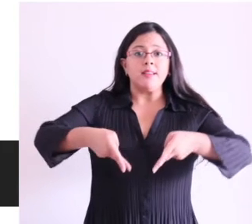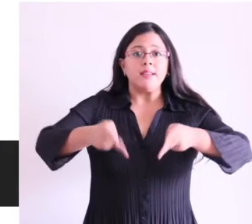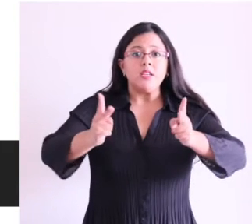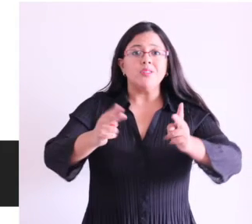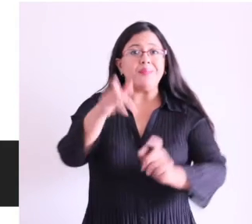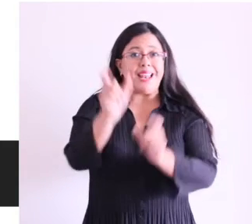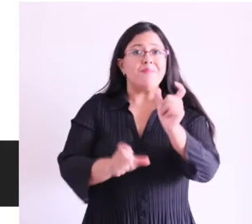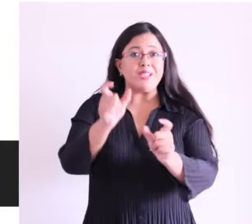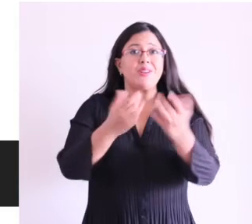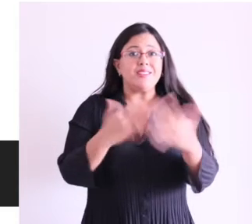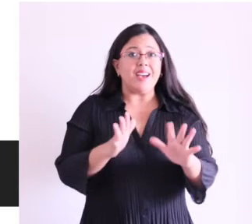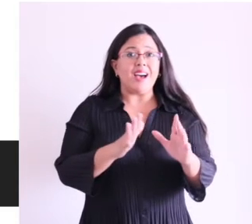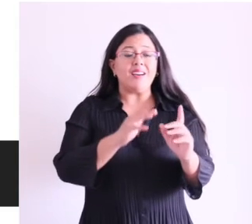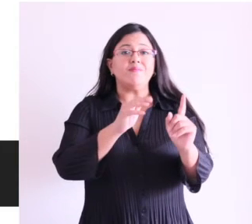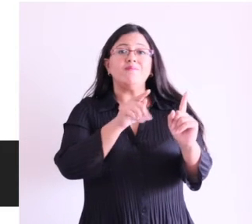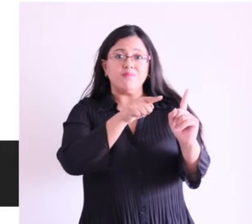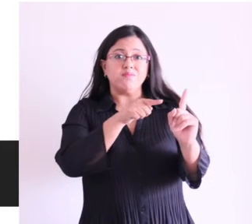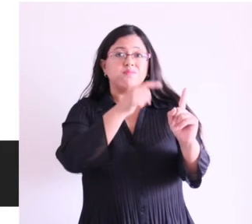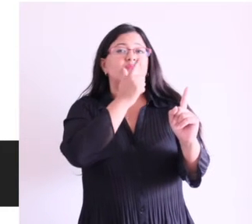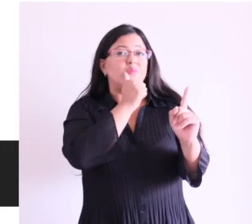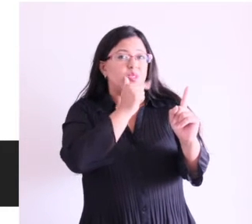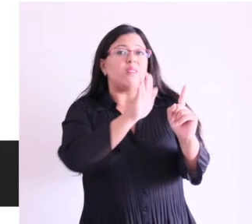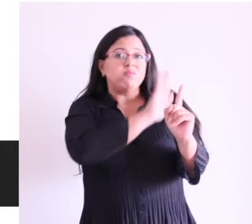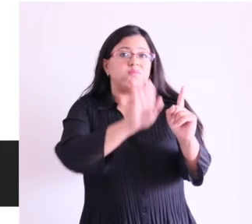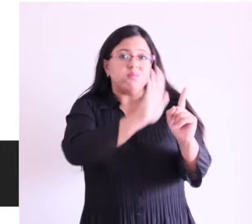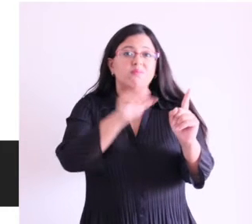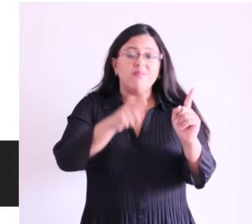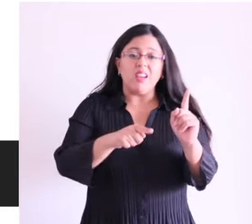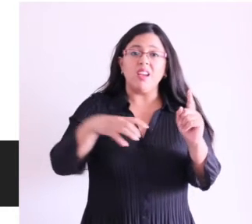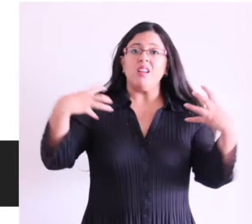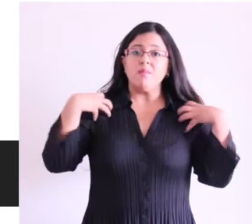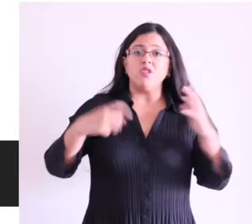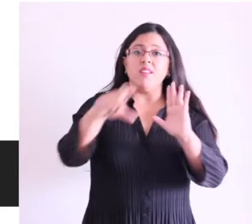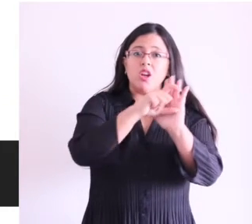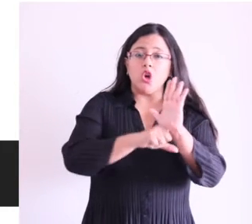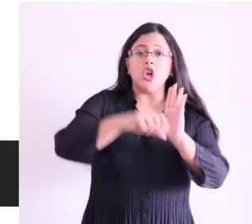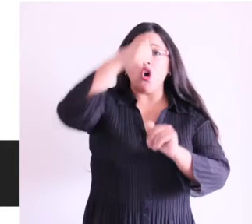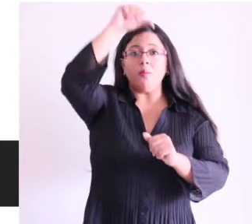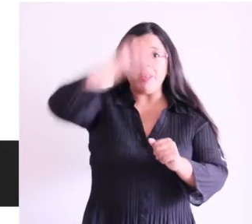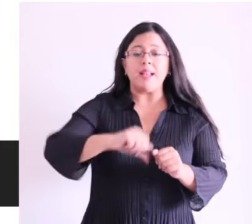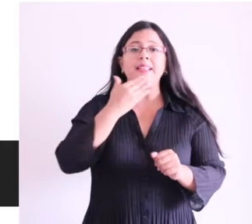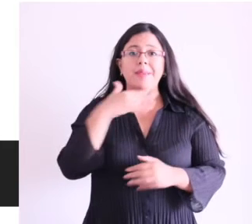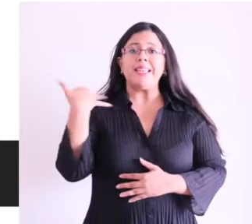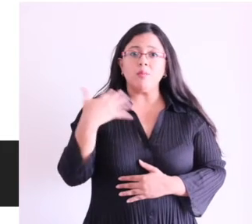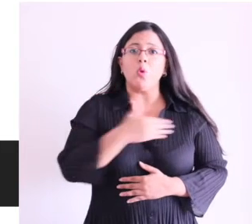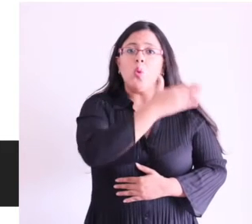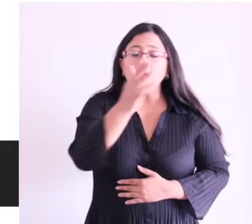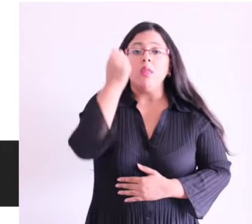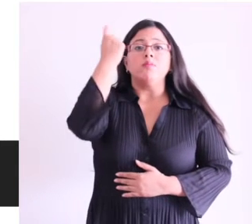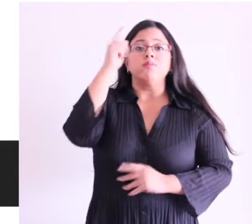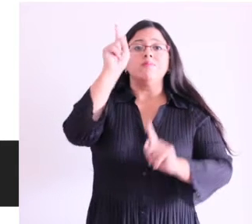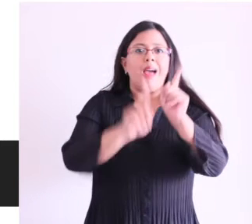imputados, y todo esto lo rige el Código Penal. También es súper importante que ustedes consideren